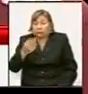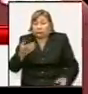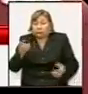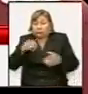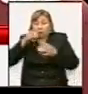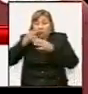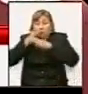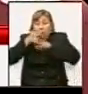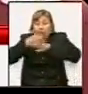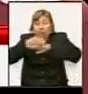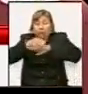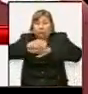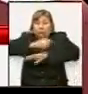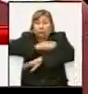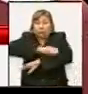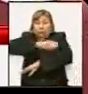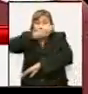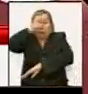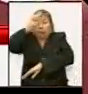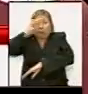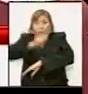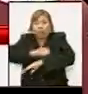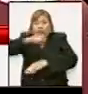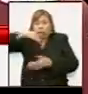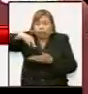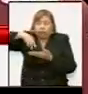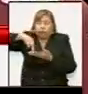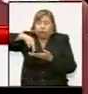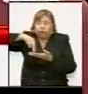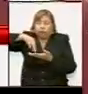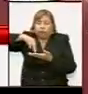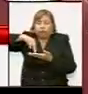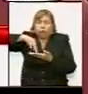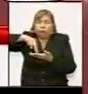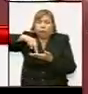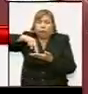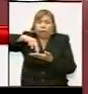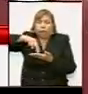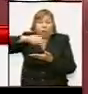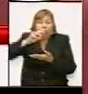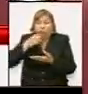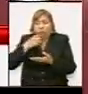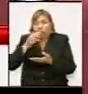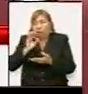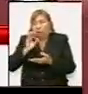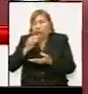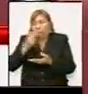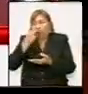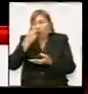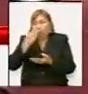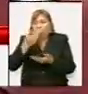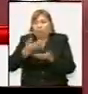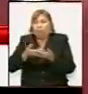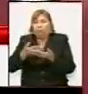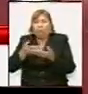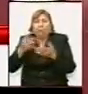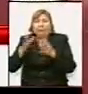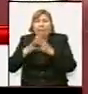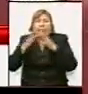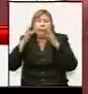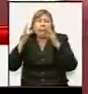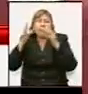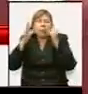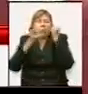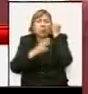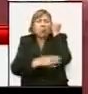la frontera de Tumbes y se van caminando, presidente. Y no estoy hablando, no estoy exagerando, porque su situación es bastante